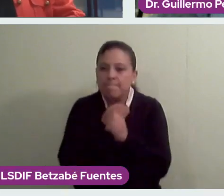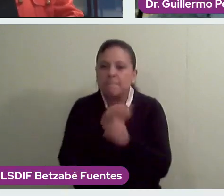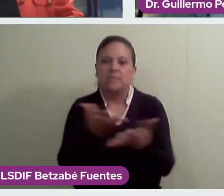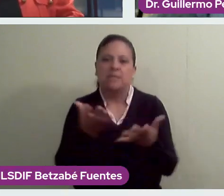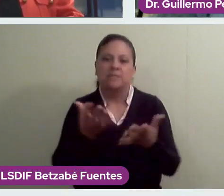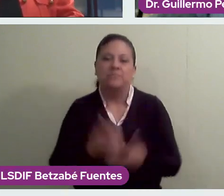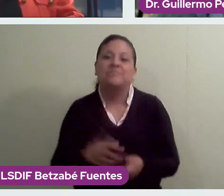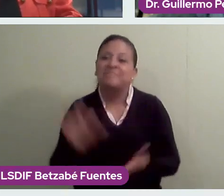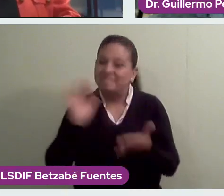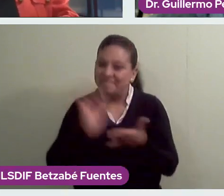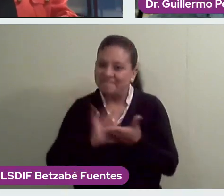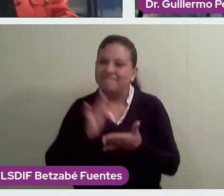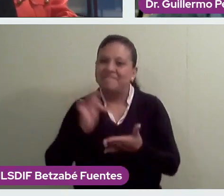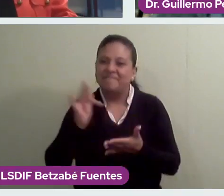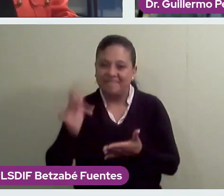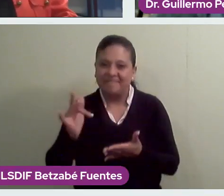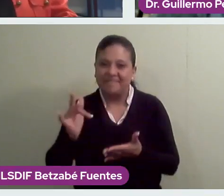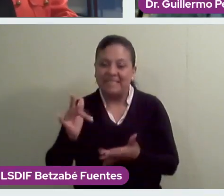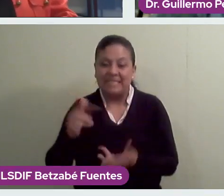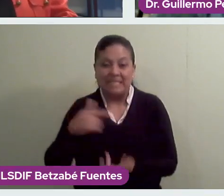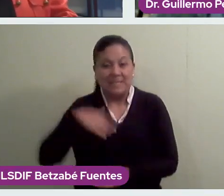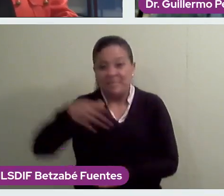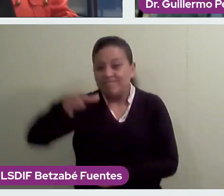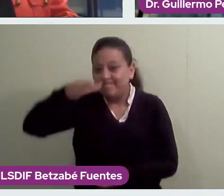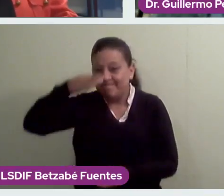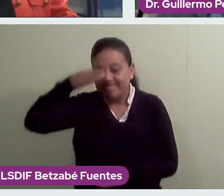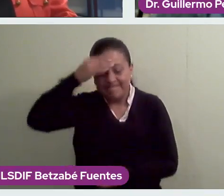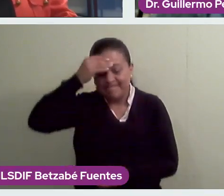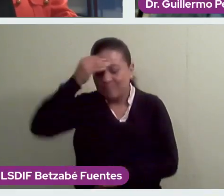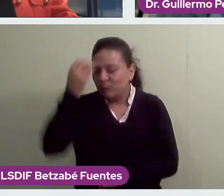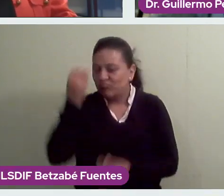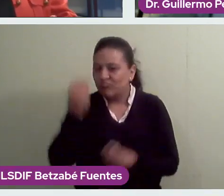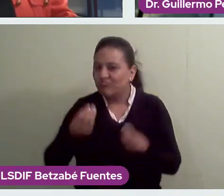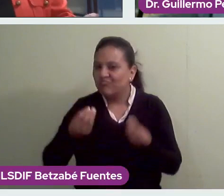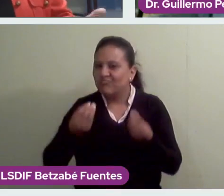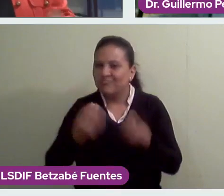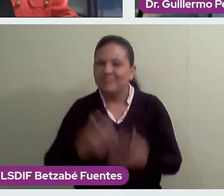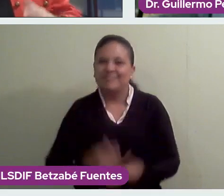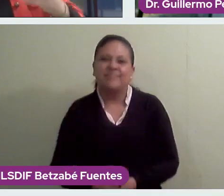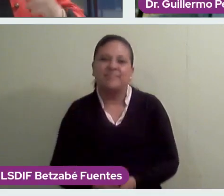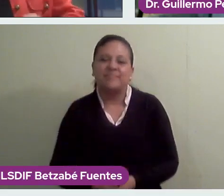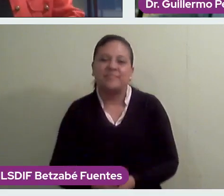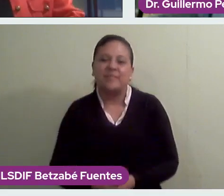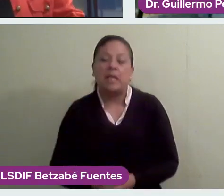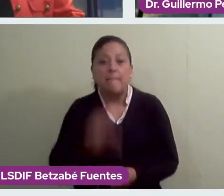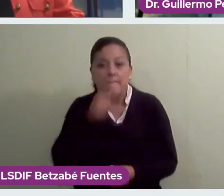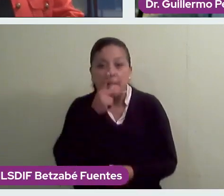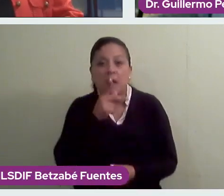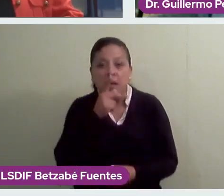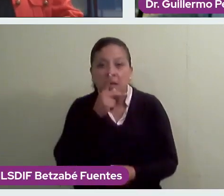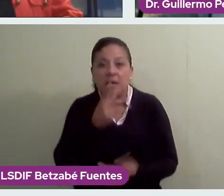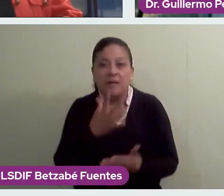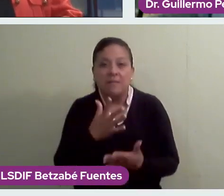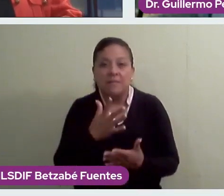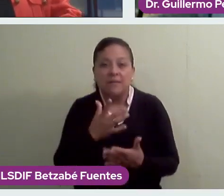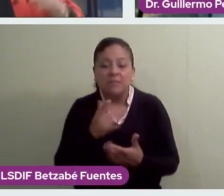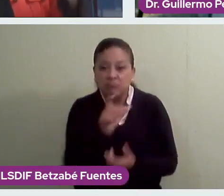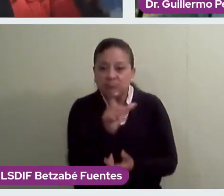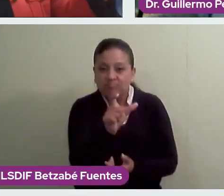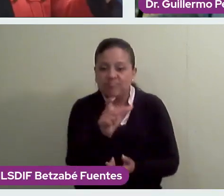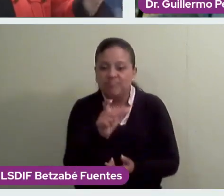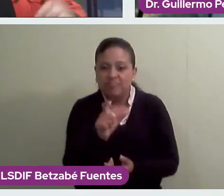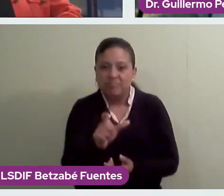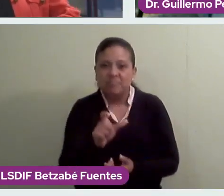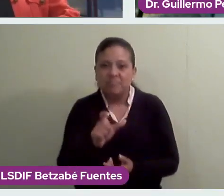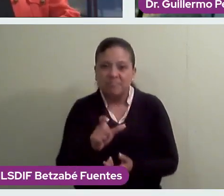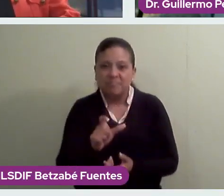gracias. Aprendí mucho, ¿no? Términos que incluso, como bien lo decía, ¿no? Desde